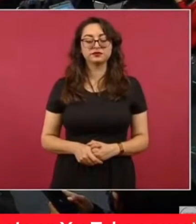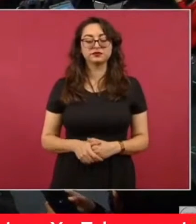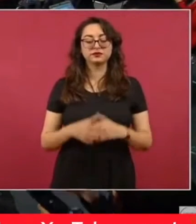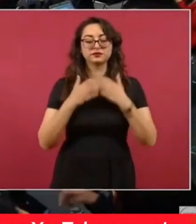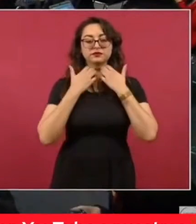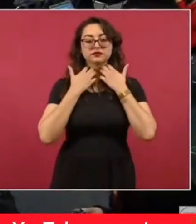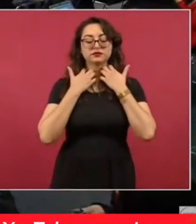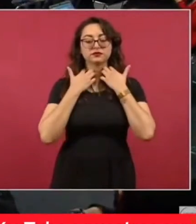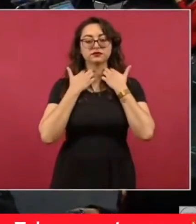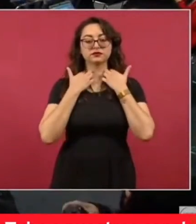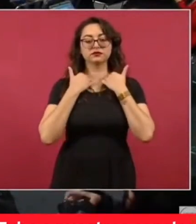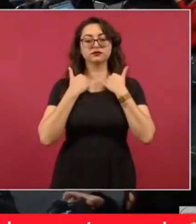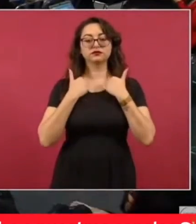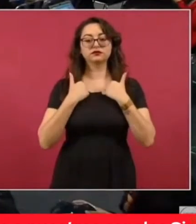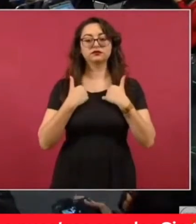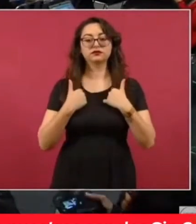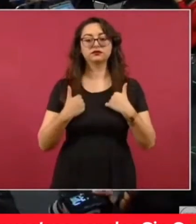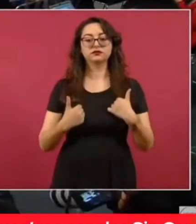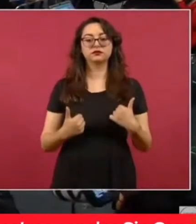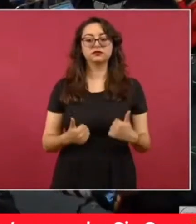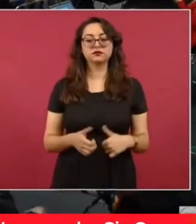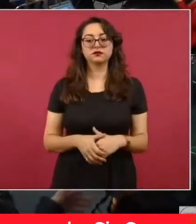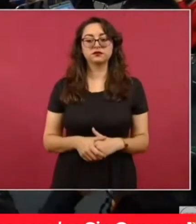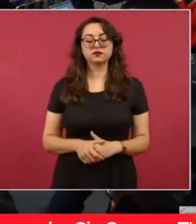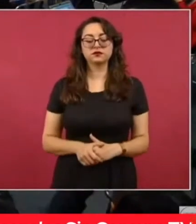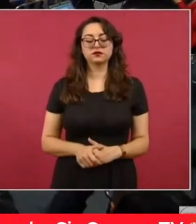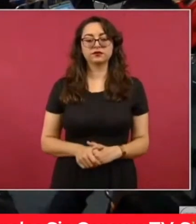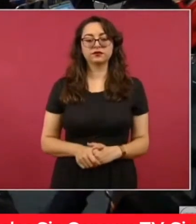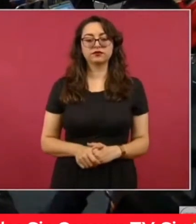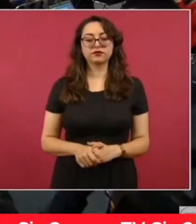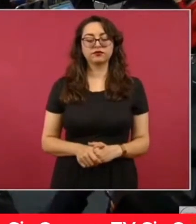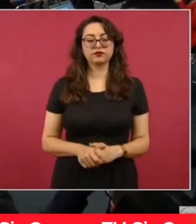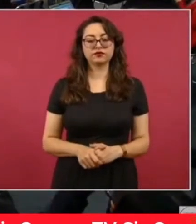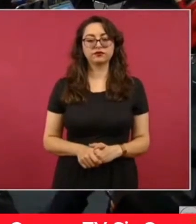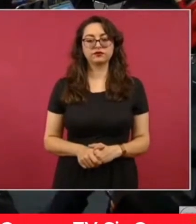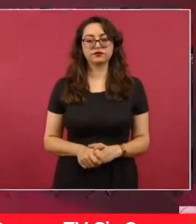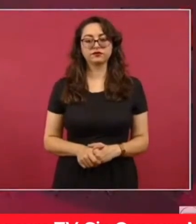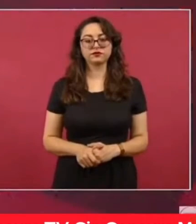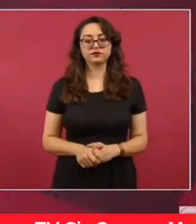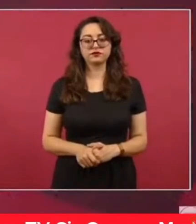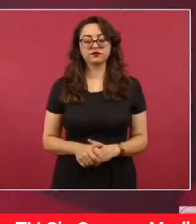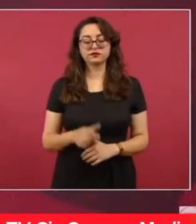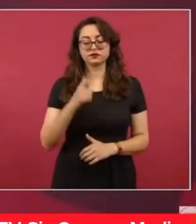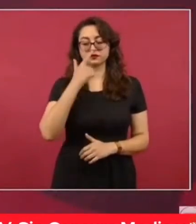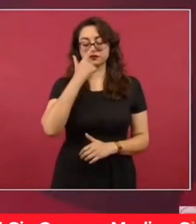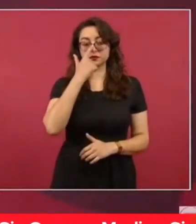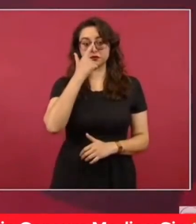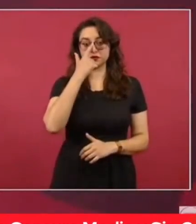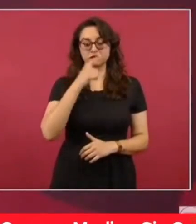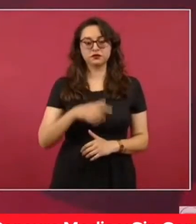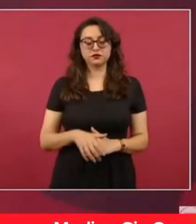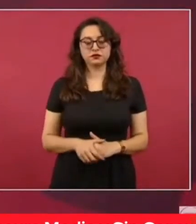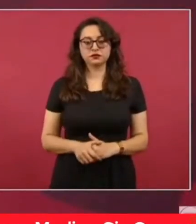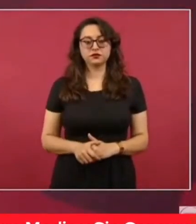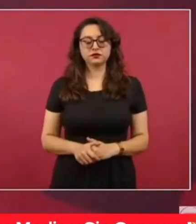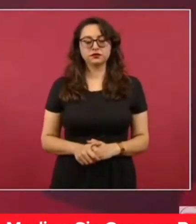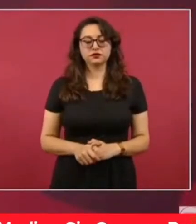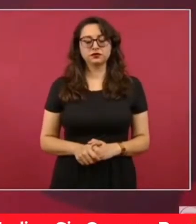una denuncia hay un panel hay